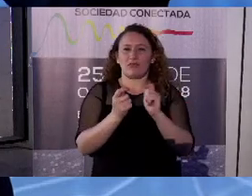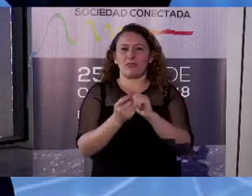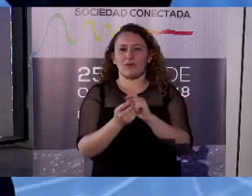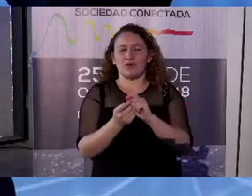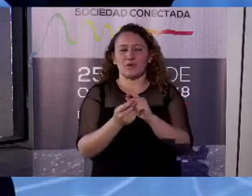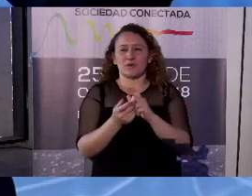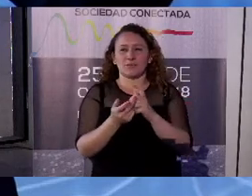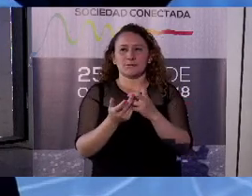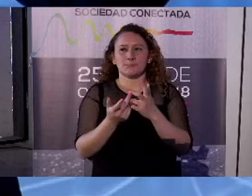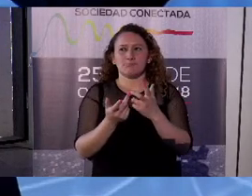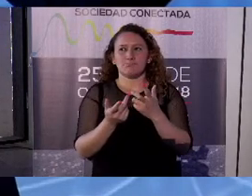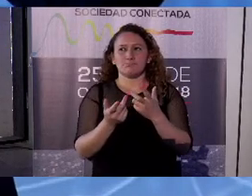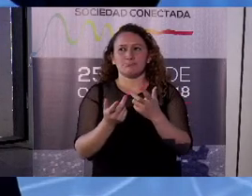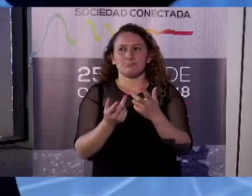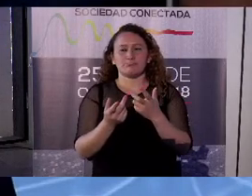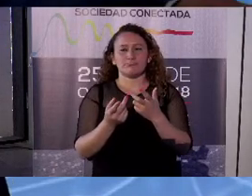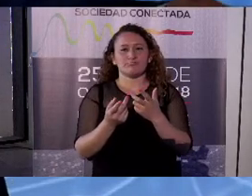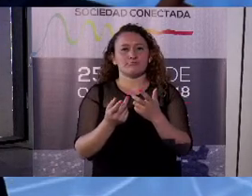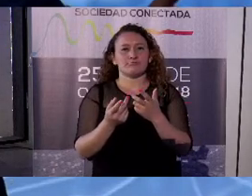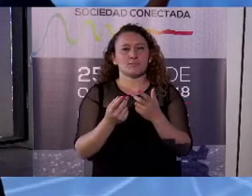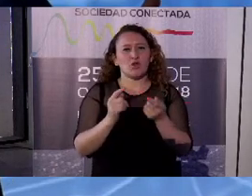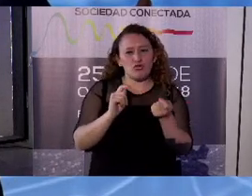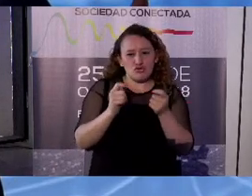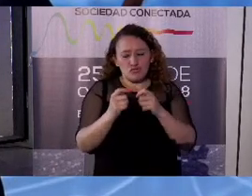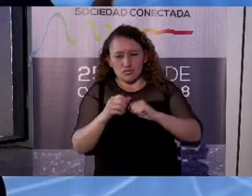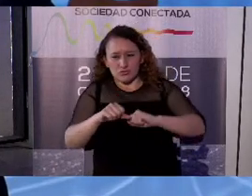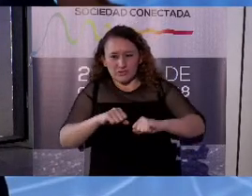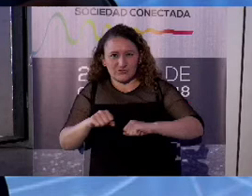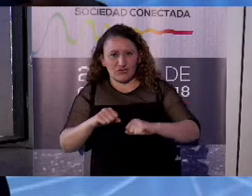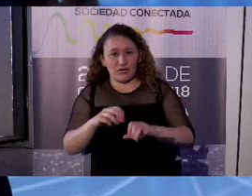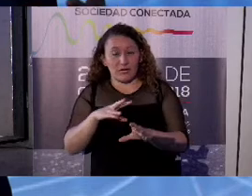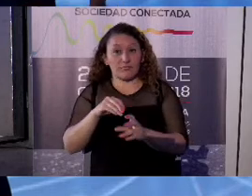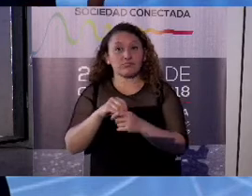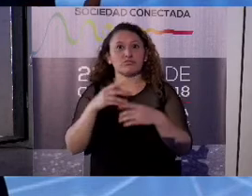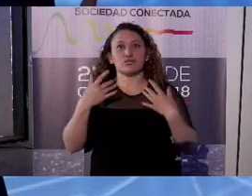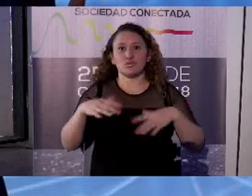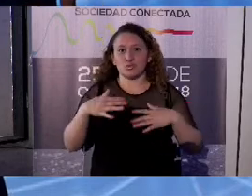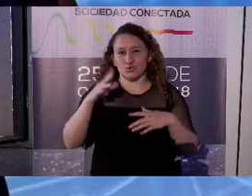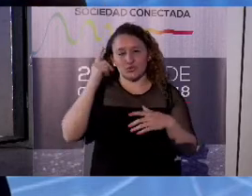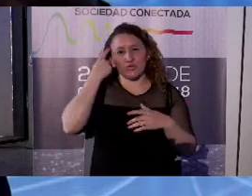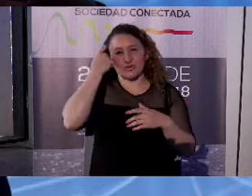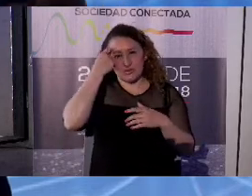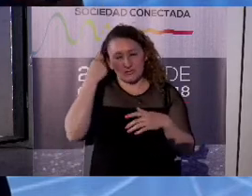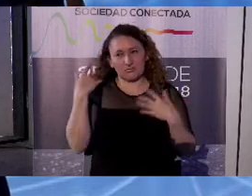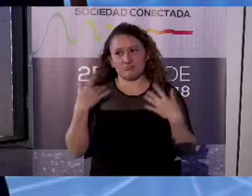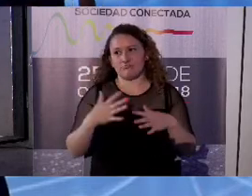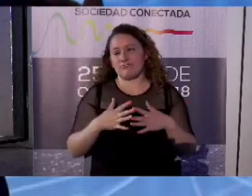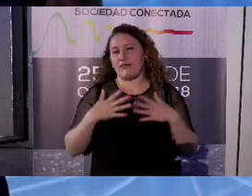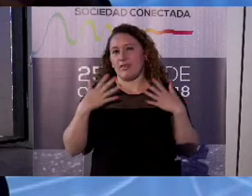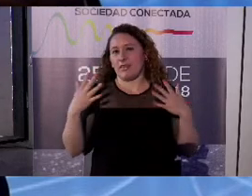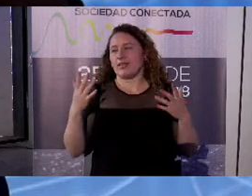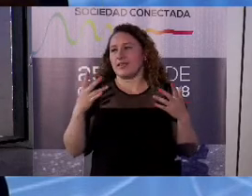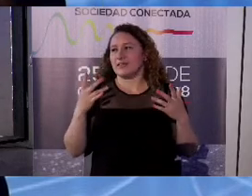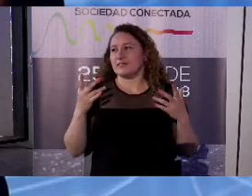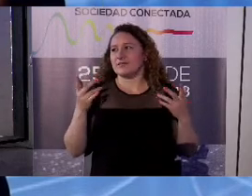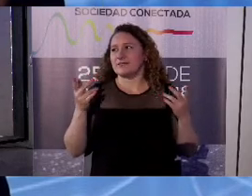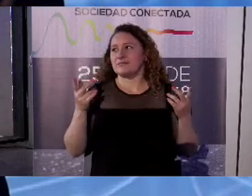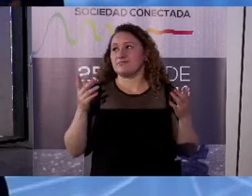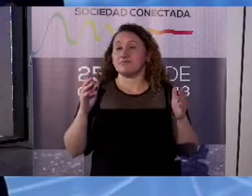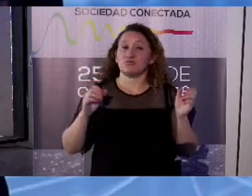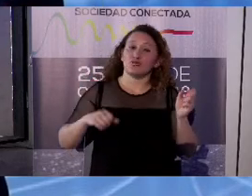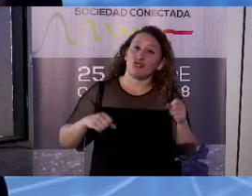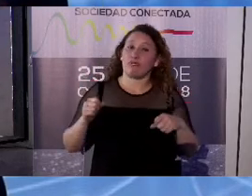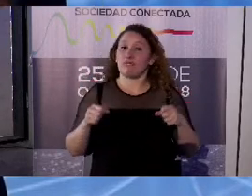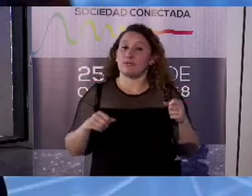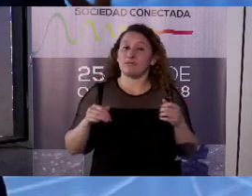la cambiar el el panorama de cómo gestionar este espectro porque los retos van a ser enormes probablemente como tradicionalmente lo